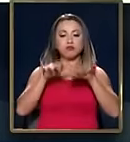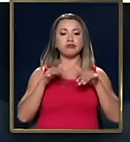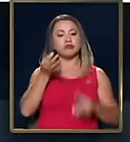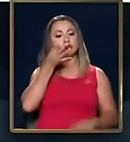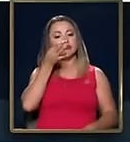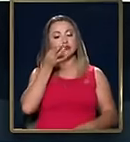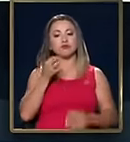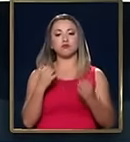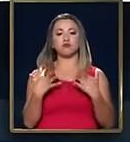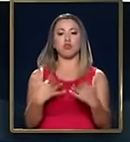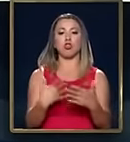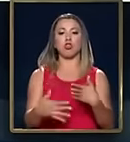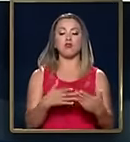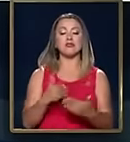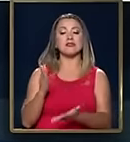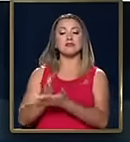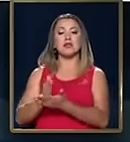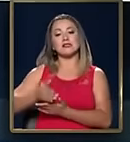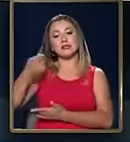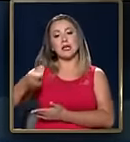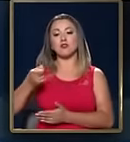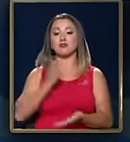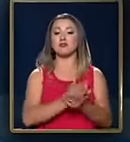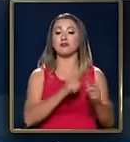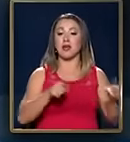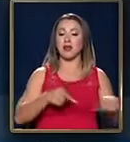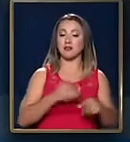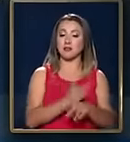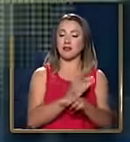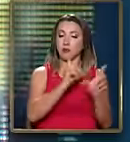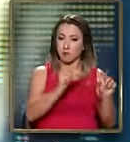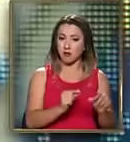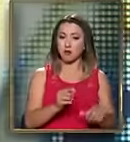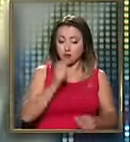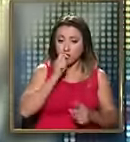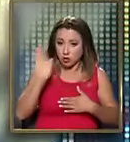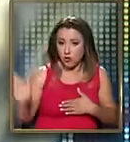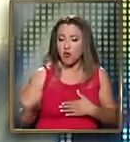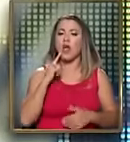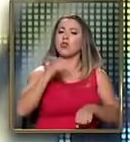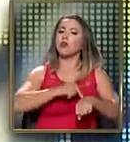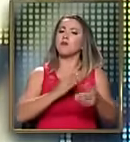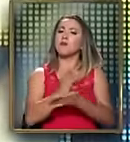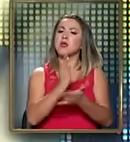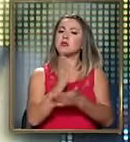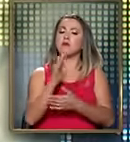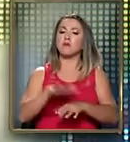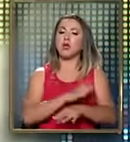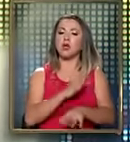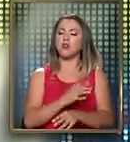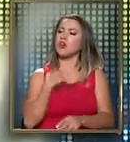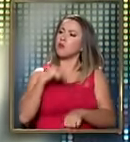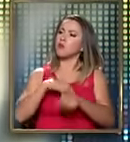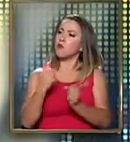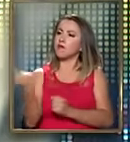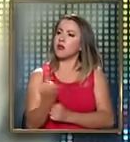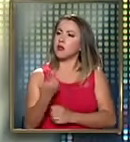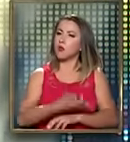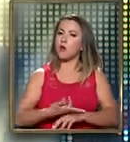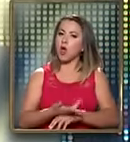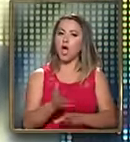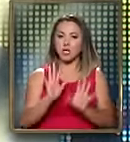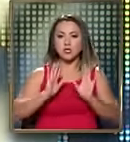había más gente en la sala del Senado que en la sala del teatro, pues, weón, te lo juro, weón. Y la gente llamaba, ¿a qué hora empieza el espectáculo? Puta, ¿a qué hora podéis venir, weón? Así,